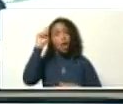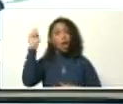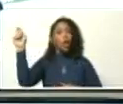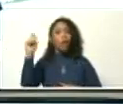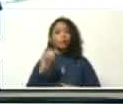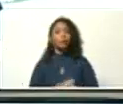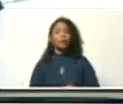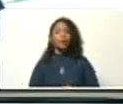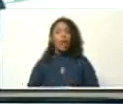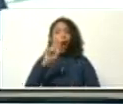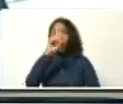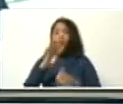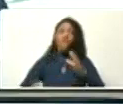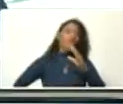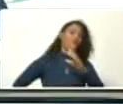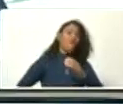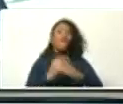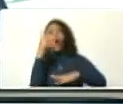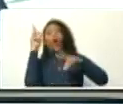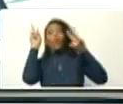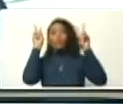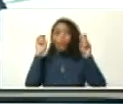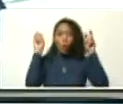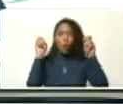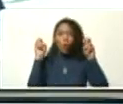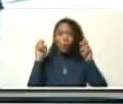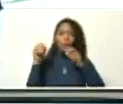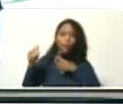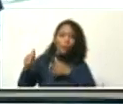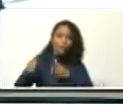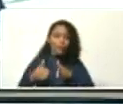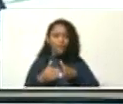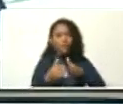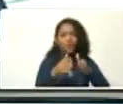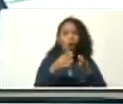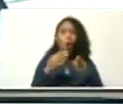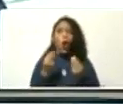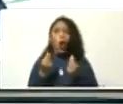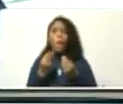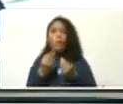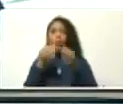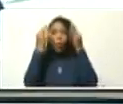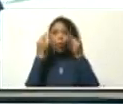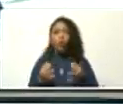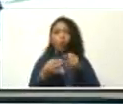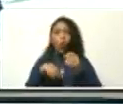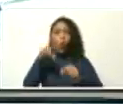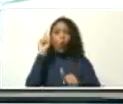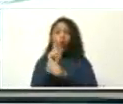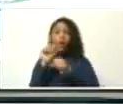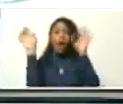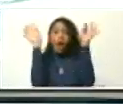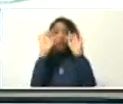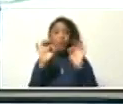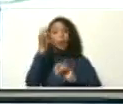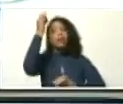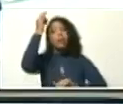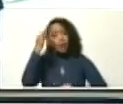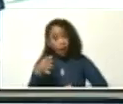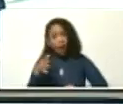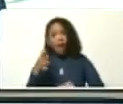Y es uno de los fundadores de las corrientes del comercio justo, la única alternativa creíble